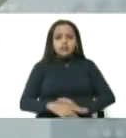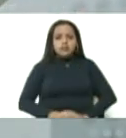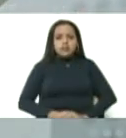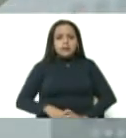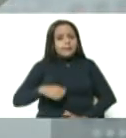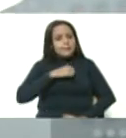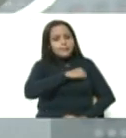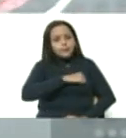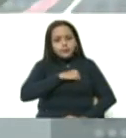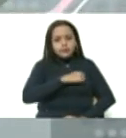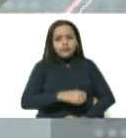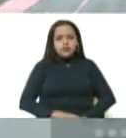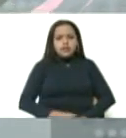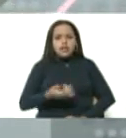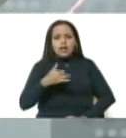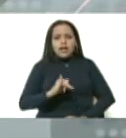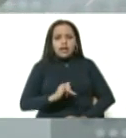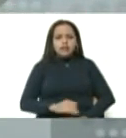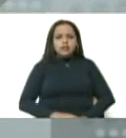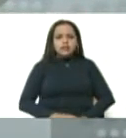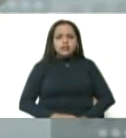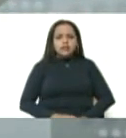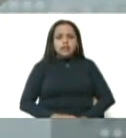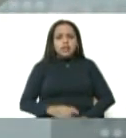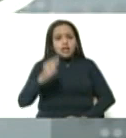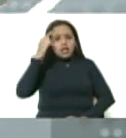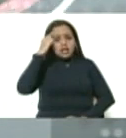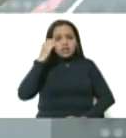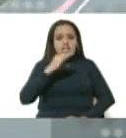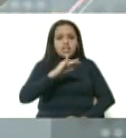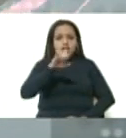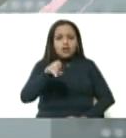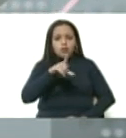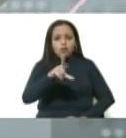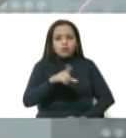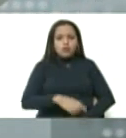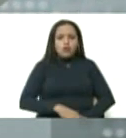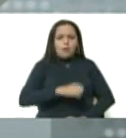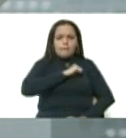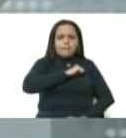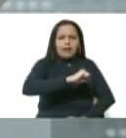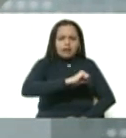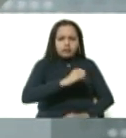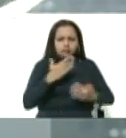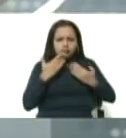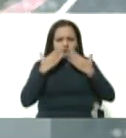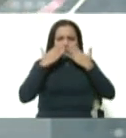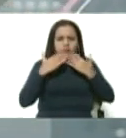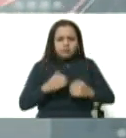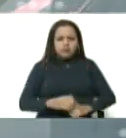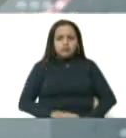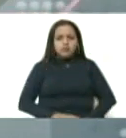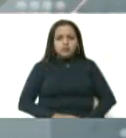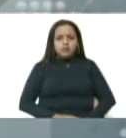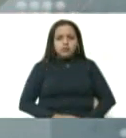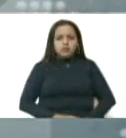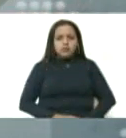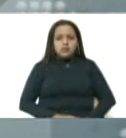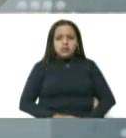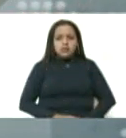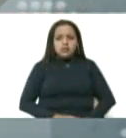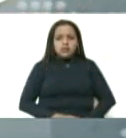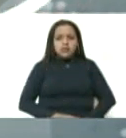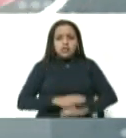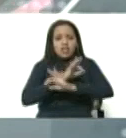Lamentablemente presentó el día 3 de julio un paro de respiratoria, y a pesar de las maniobras de